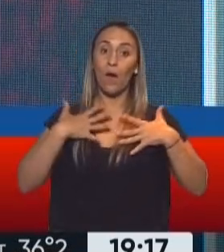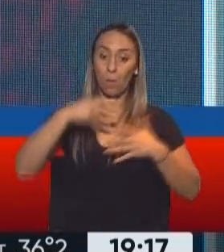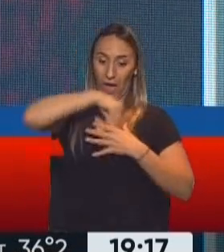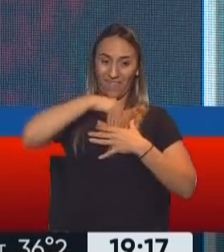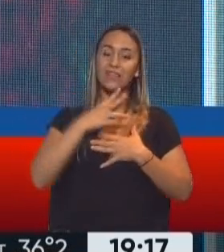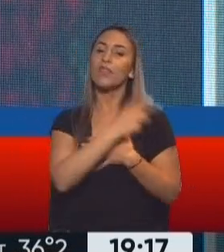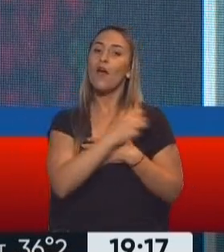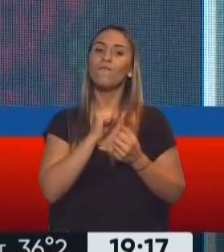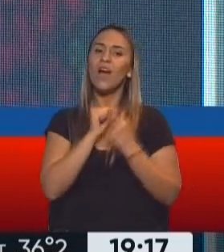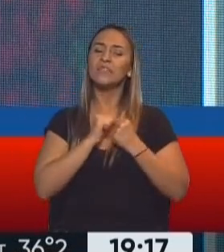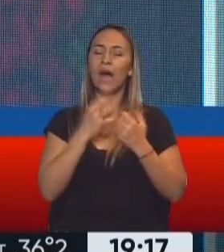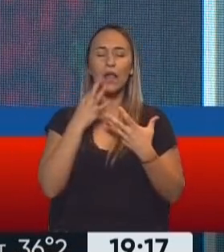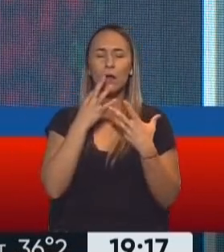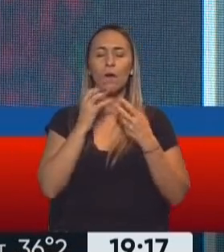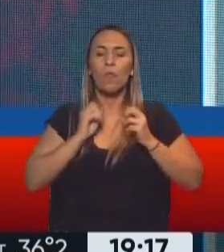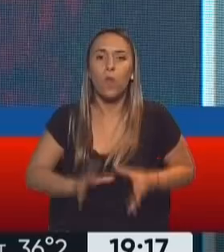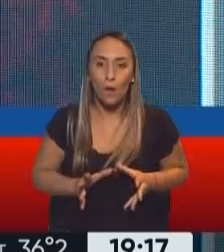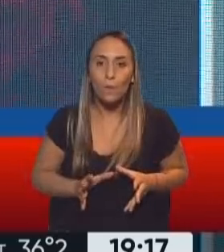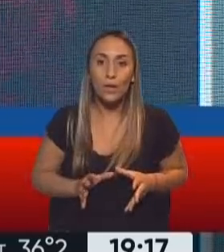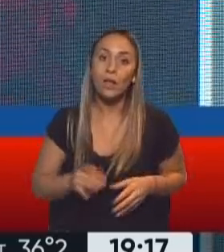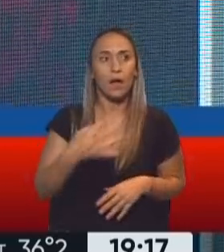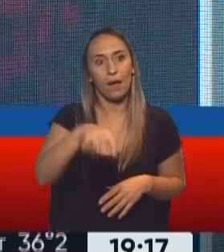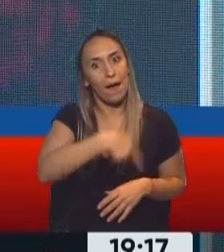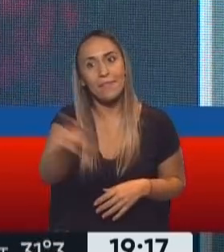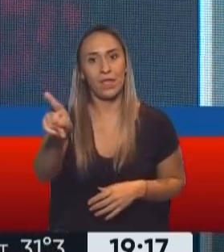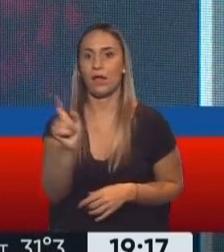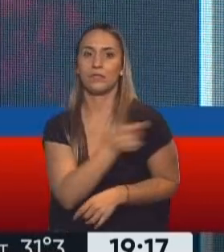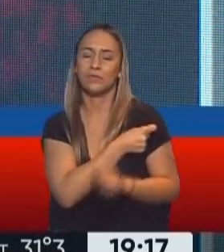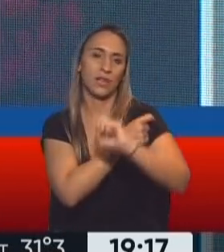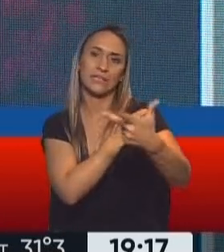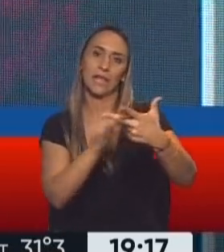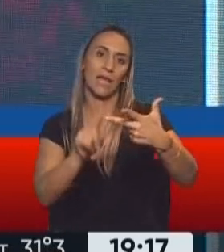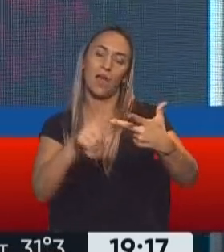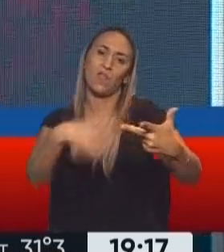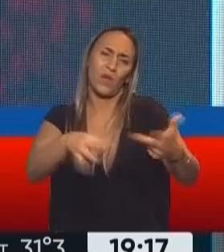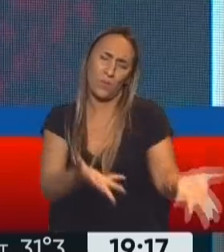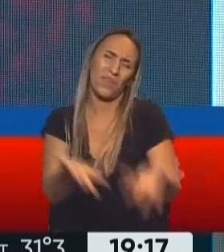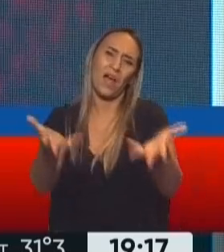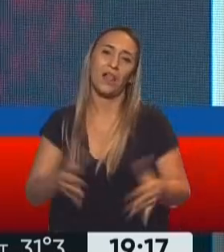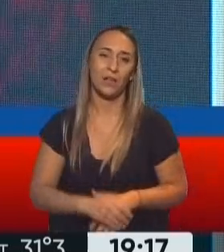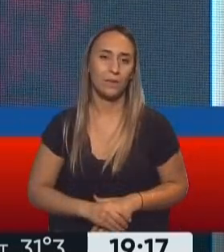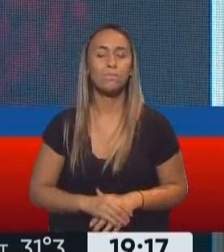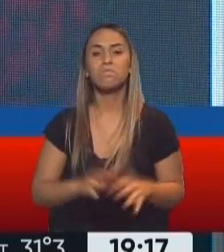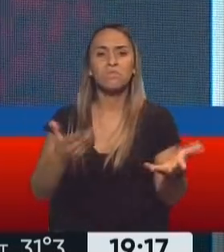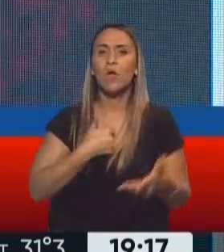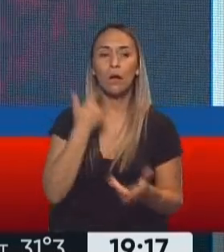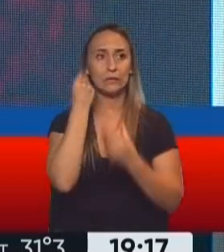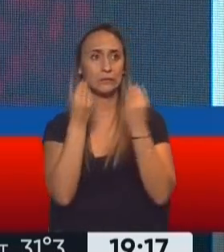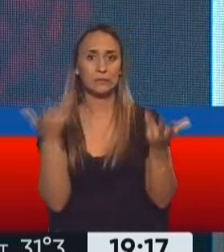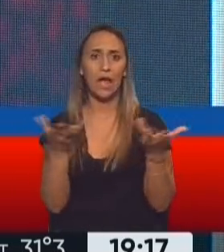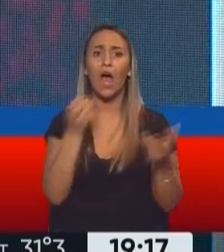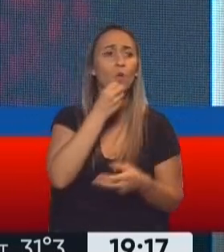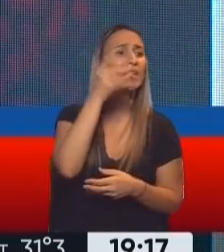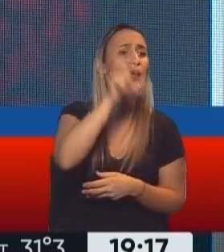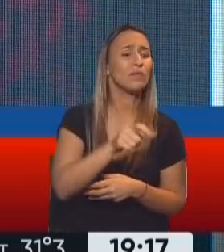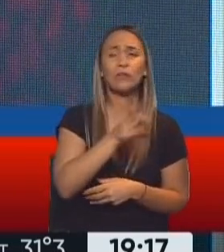algo que le debilite el sistema inmunitario, que concurran a ponerse el refuerzo. Yo le diría que, no me preocuparía porque cualquiera se vaya a